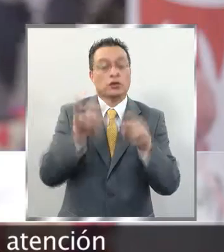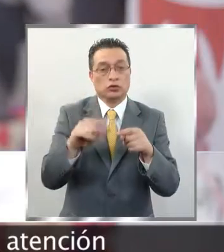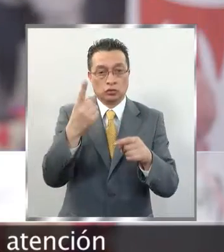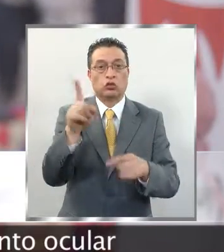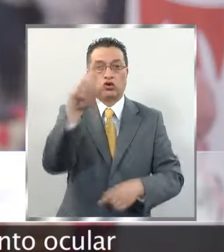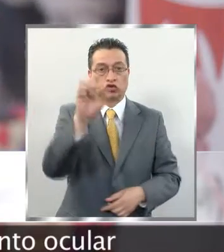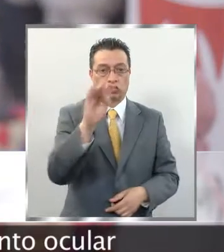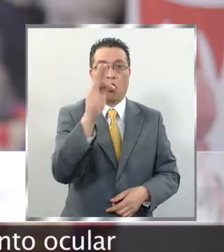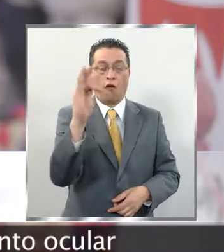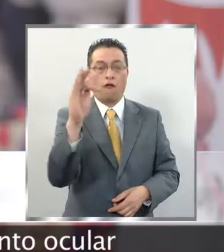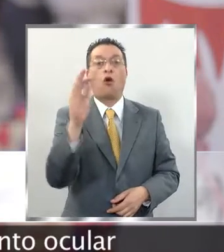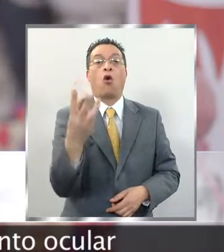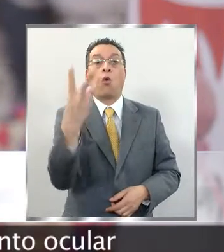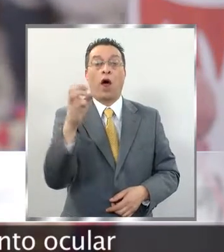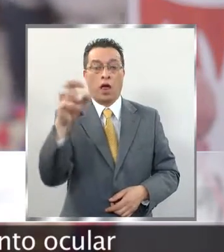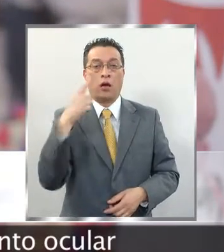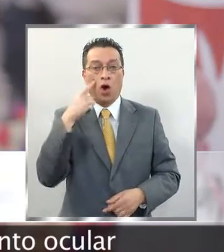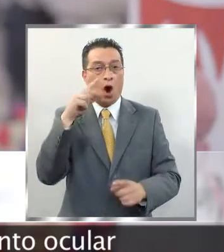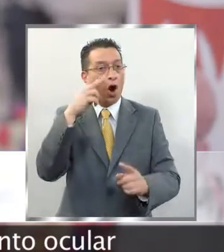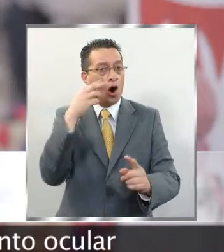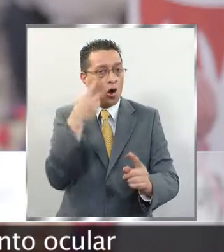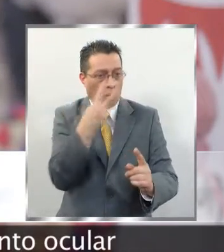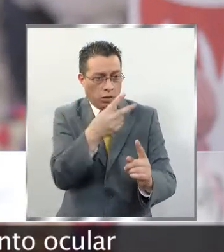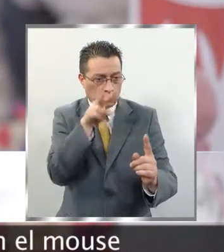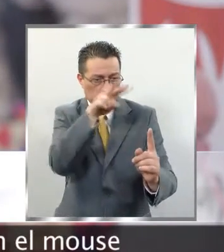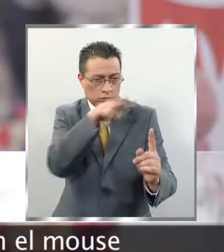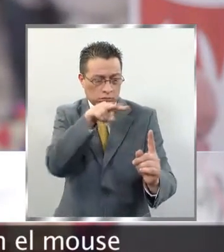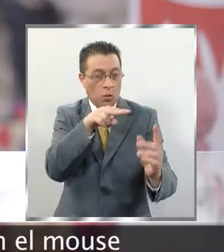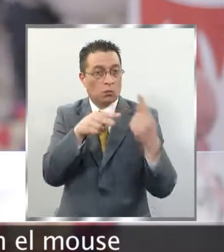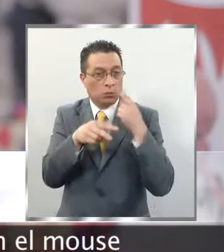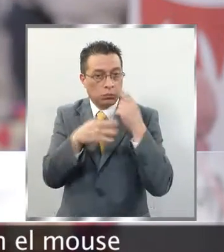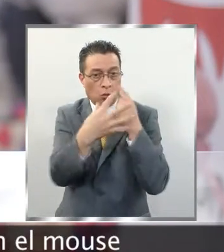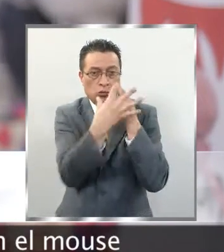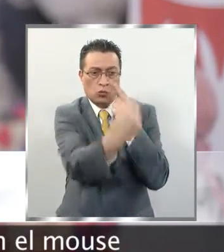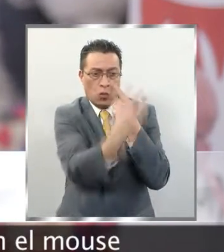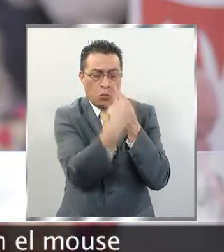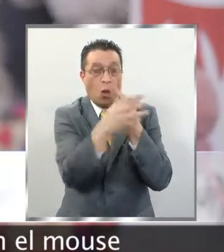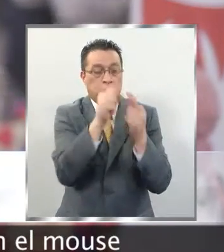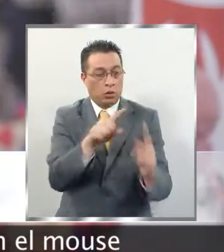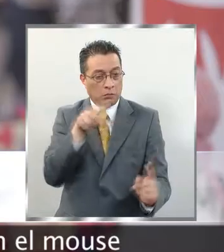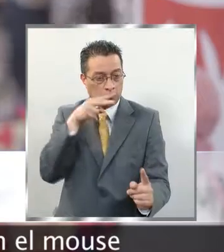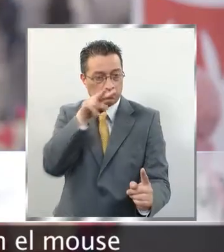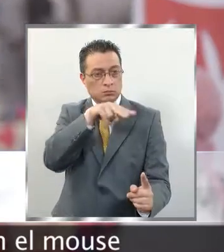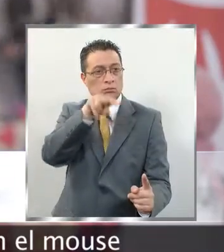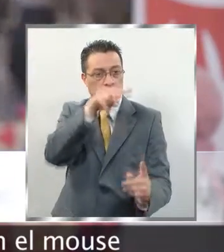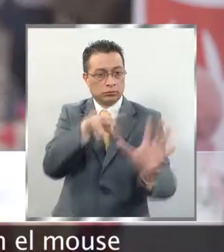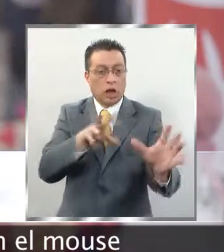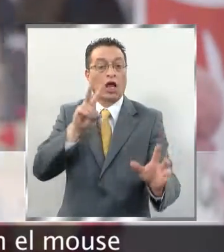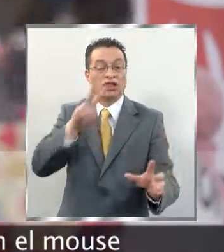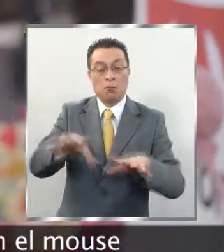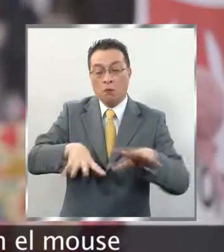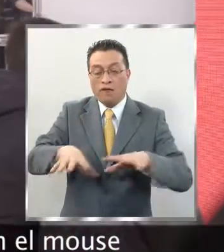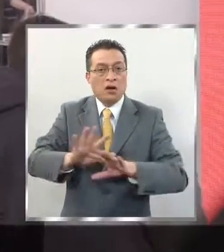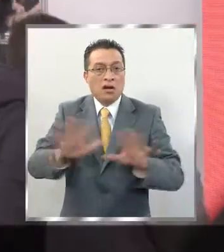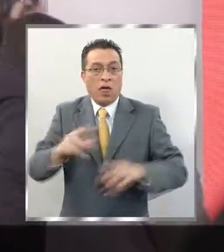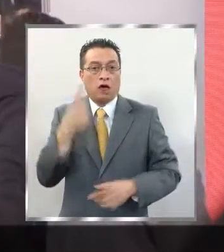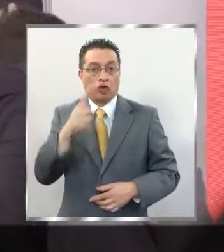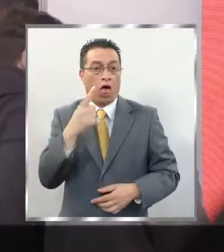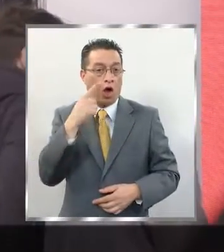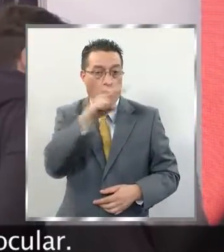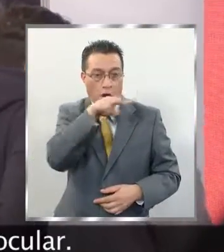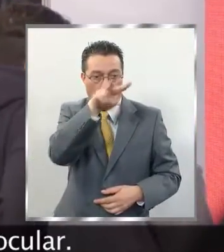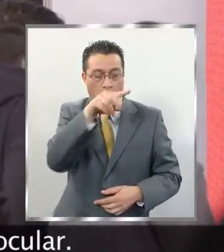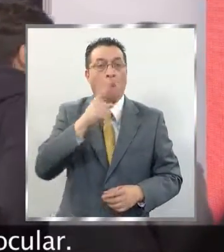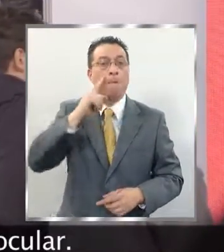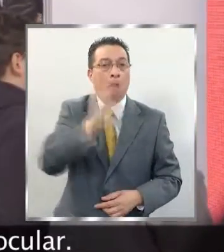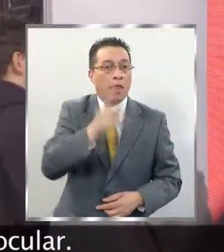la atención es un software de seguimiento ocular donde las personas manejan el mouse sin mover